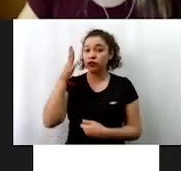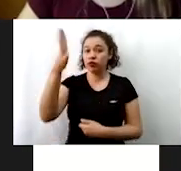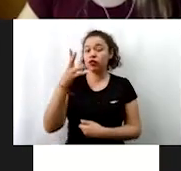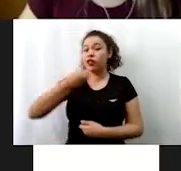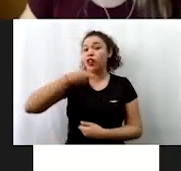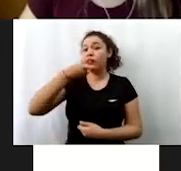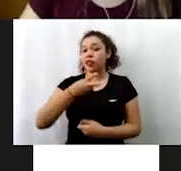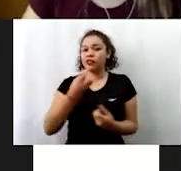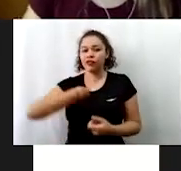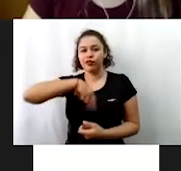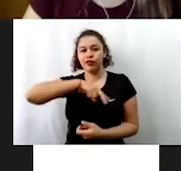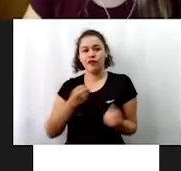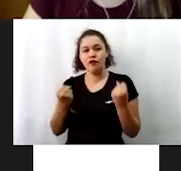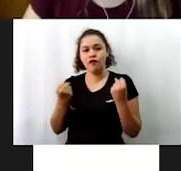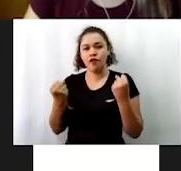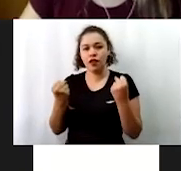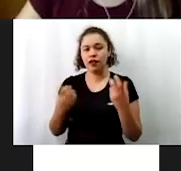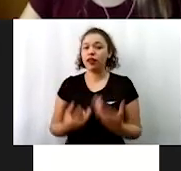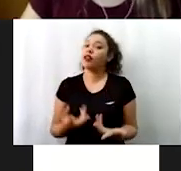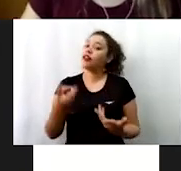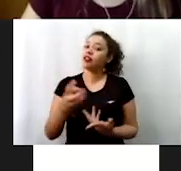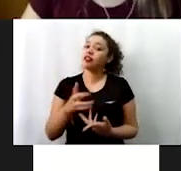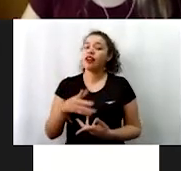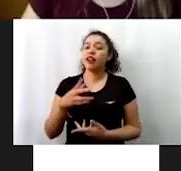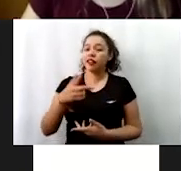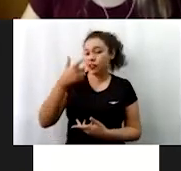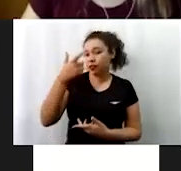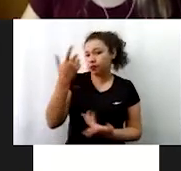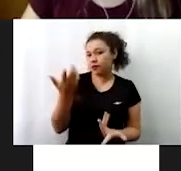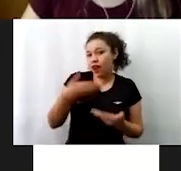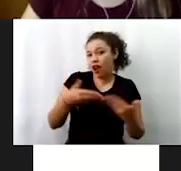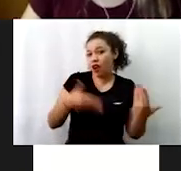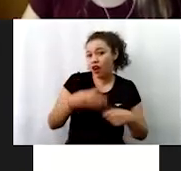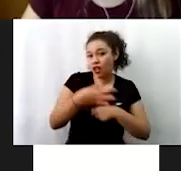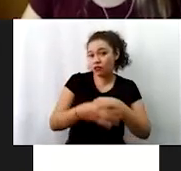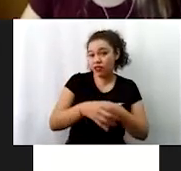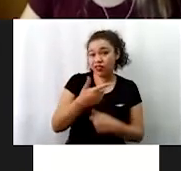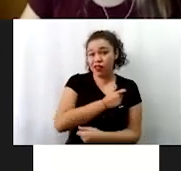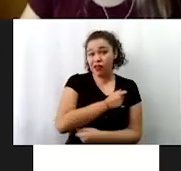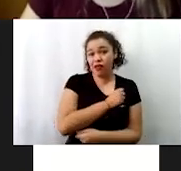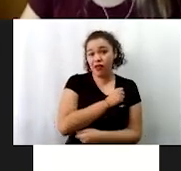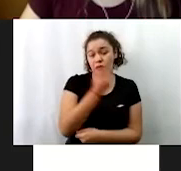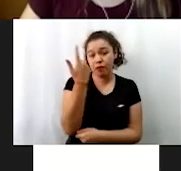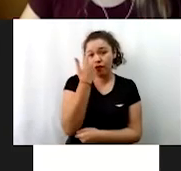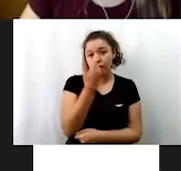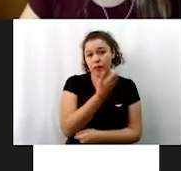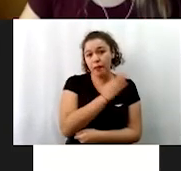fortaleciéndonos, ¿no? Será una mala noche, pero creo que vamos a terminar saliendo